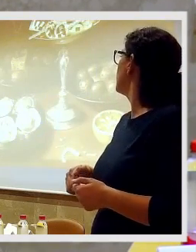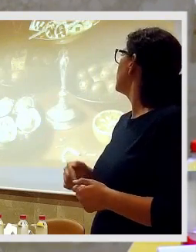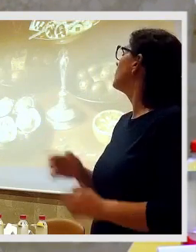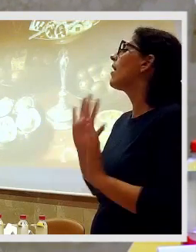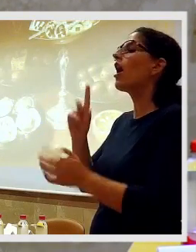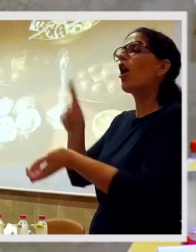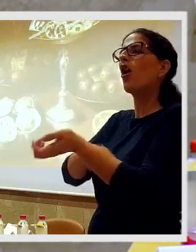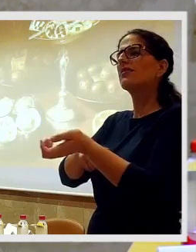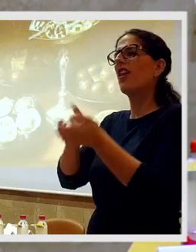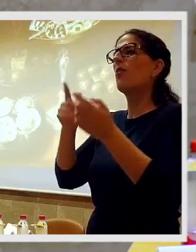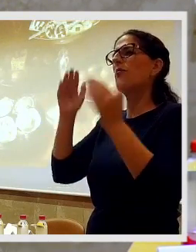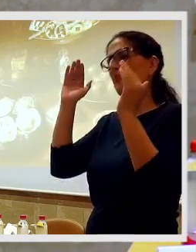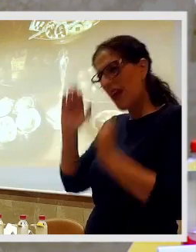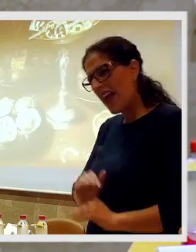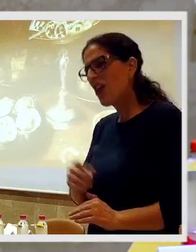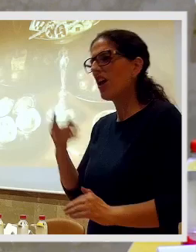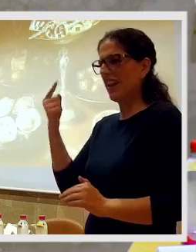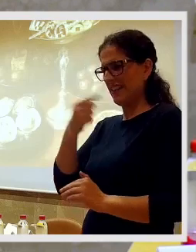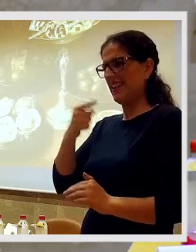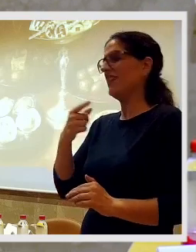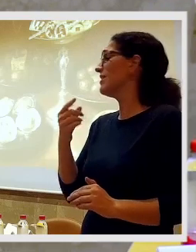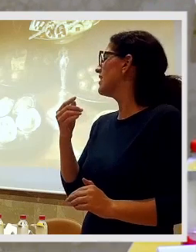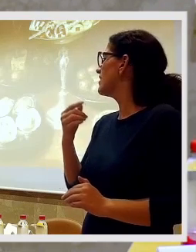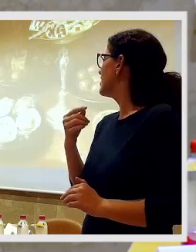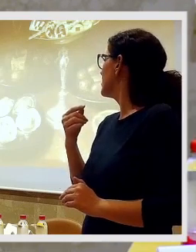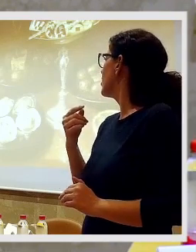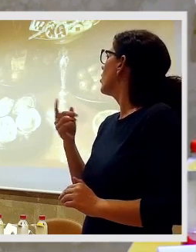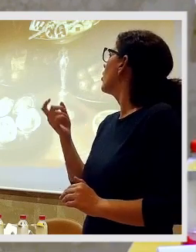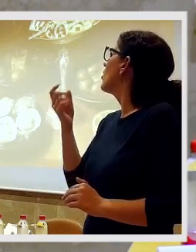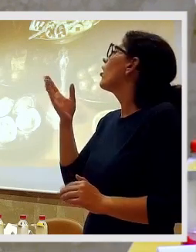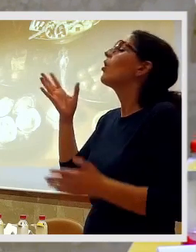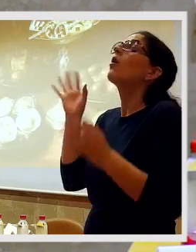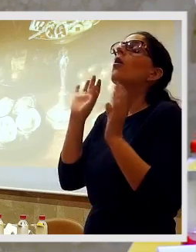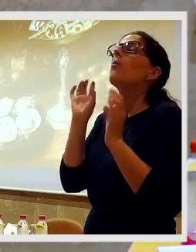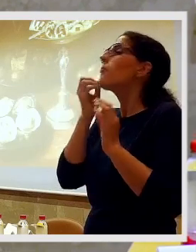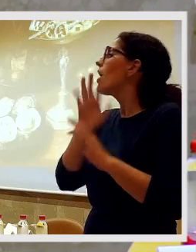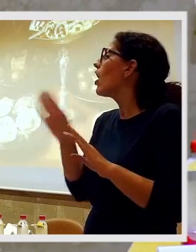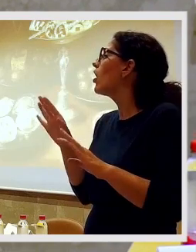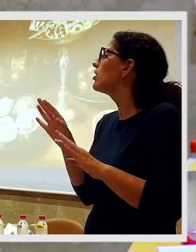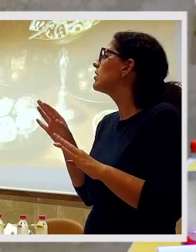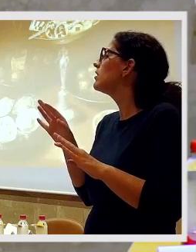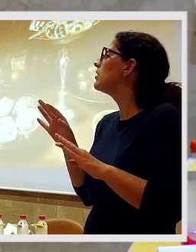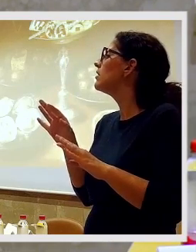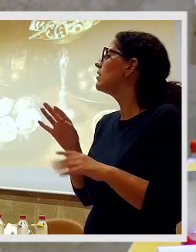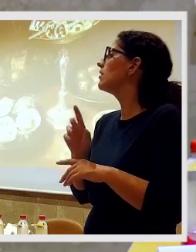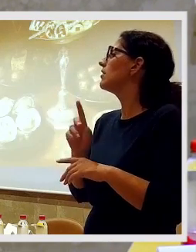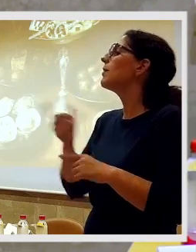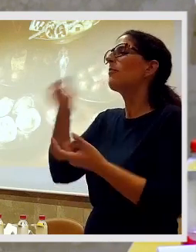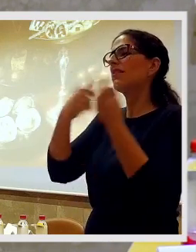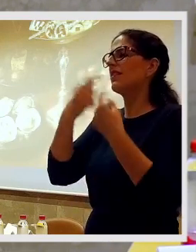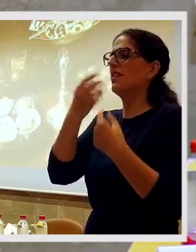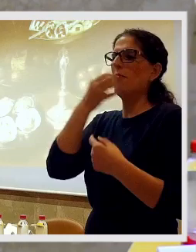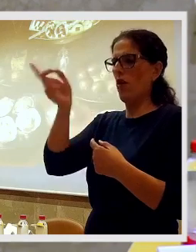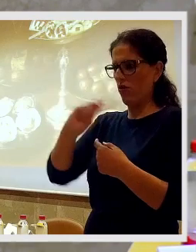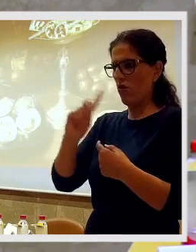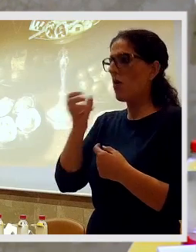el colesterol, pero sin duda ninguna, como en todos los factores de riesgo, el tratamiento no son las medicinas.